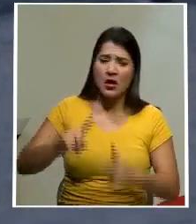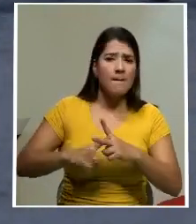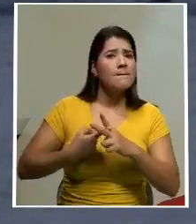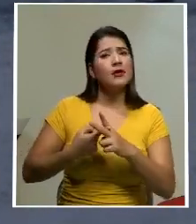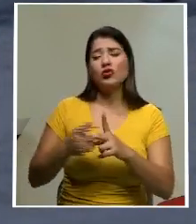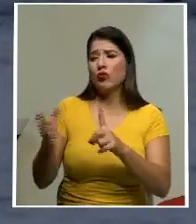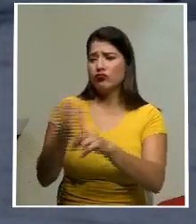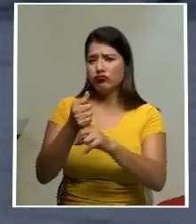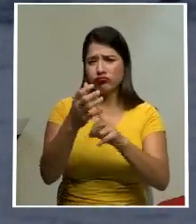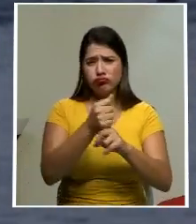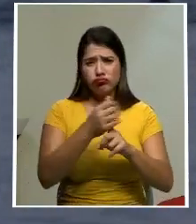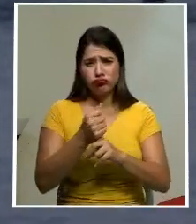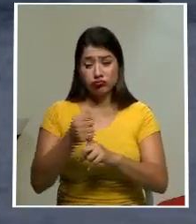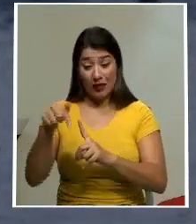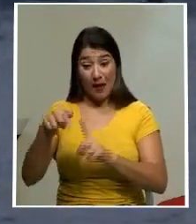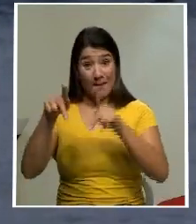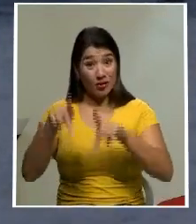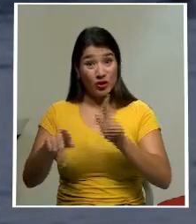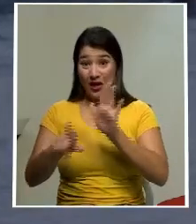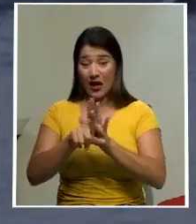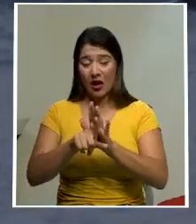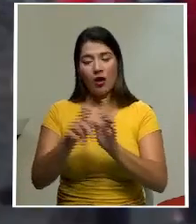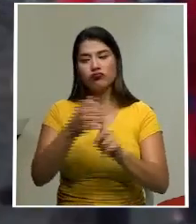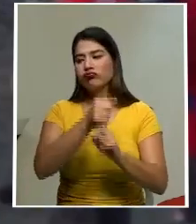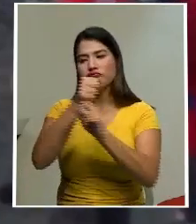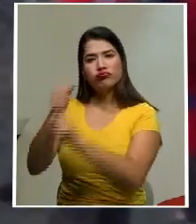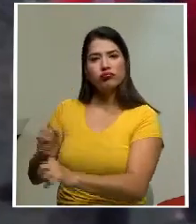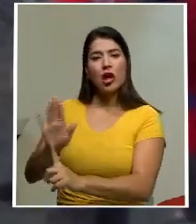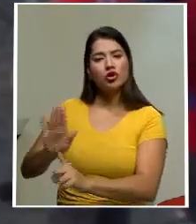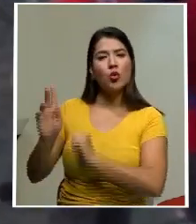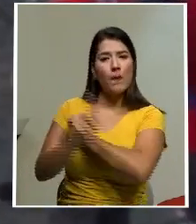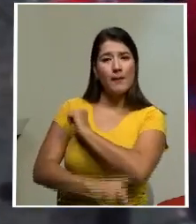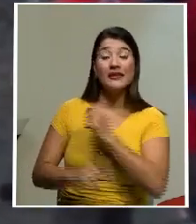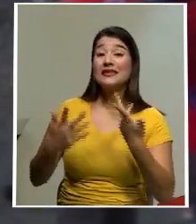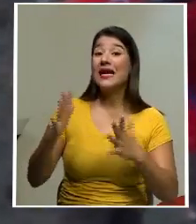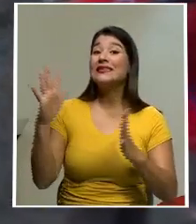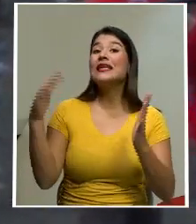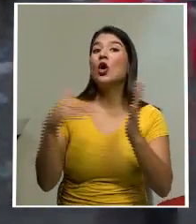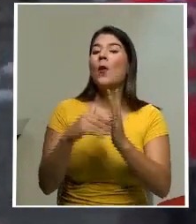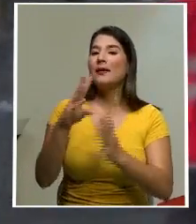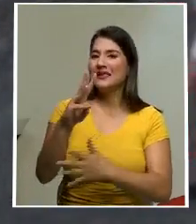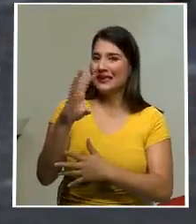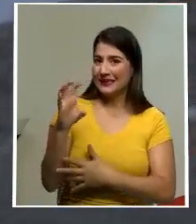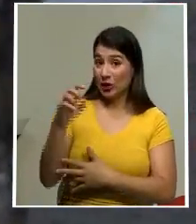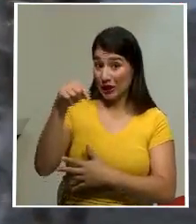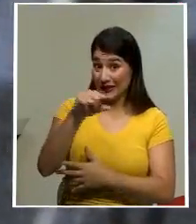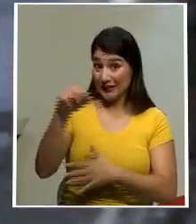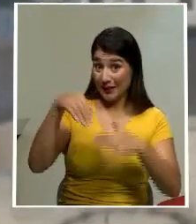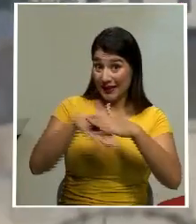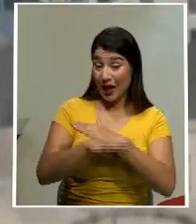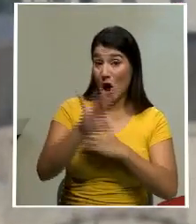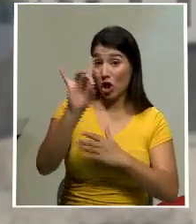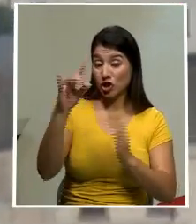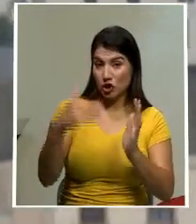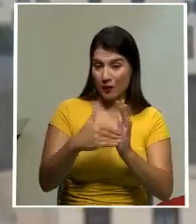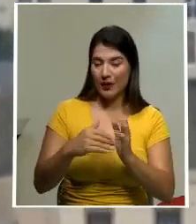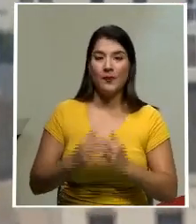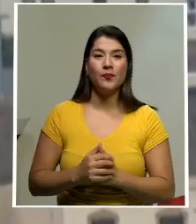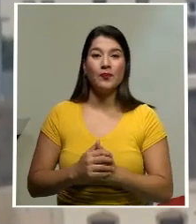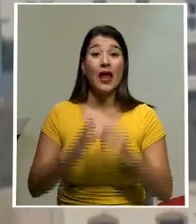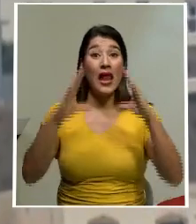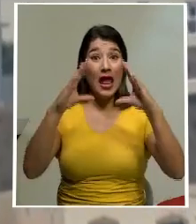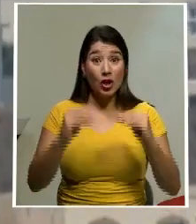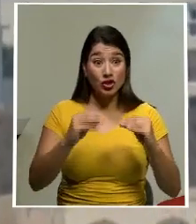migrantes. Según el gobierno, ya ha retornado a unos 5.600 de los 8.000 que cruzaron esta semana. En la noche del martes